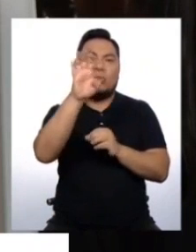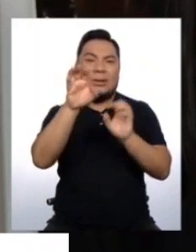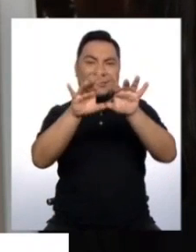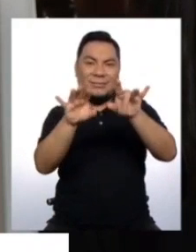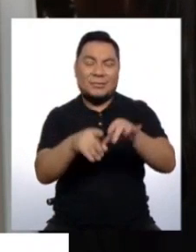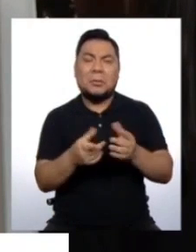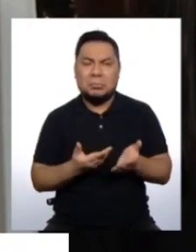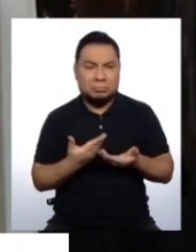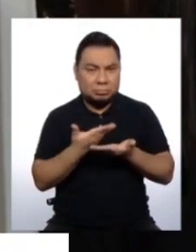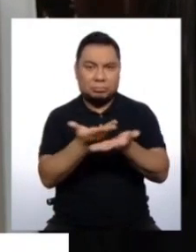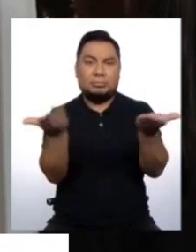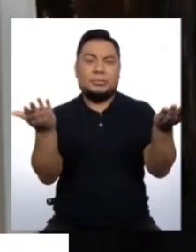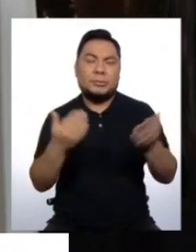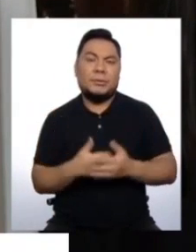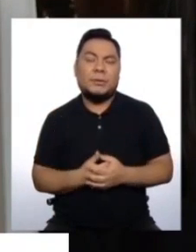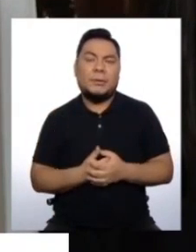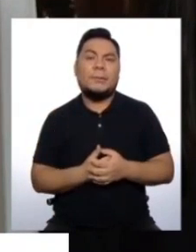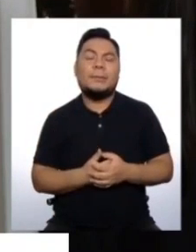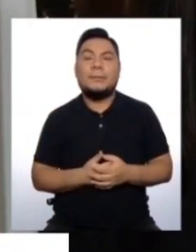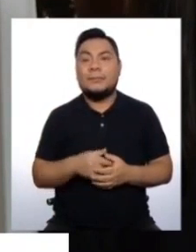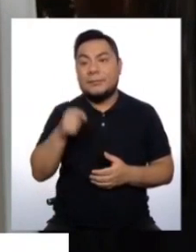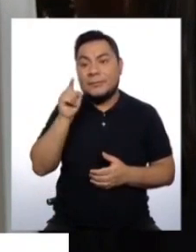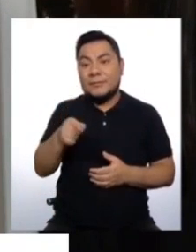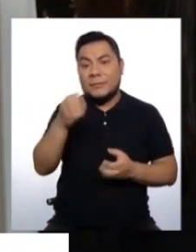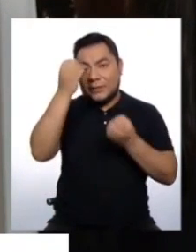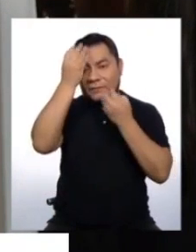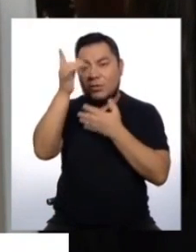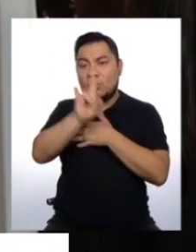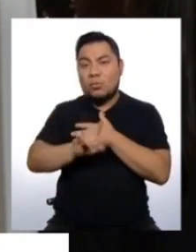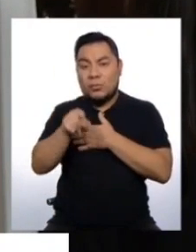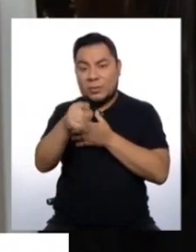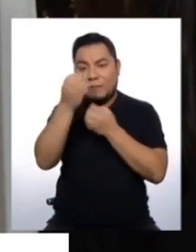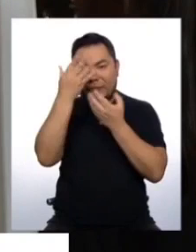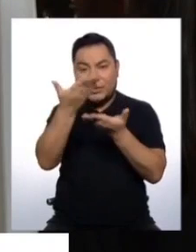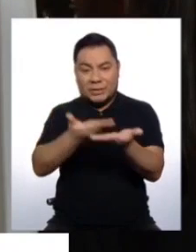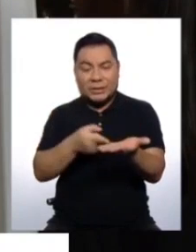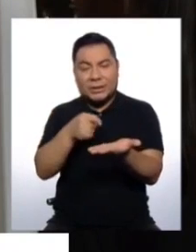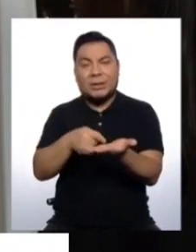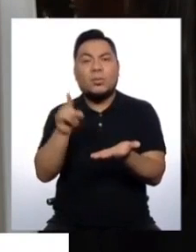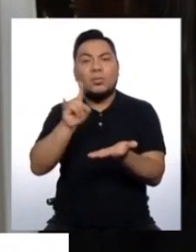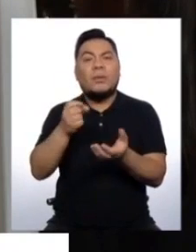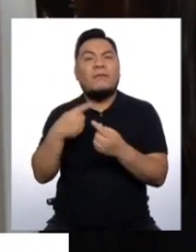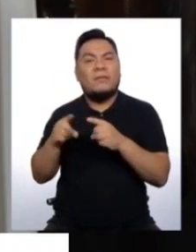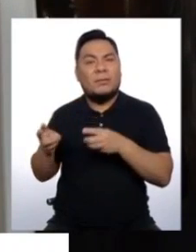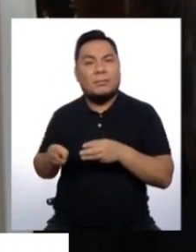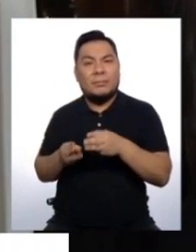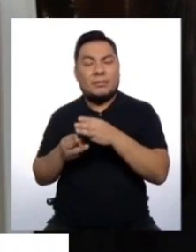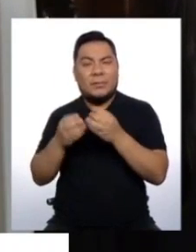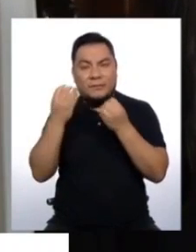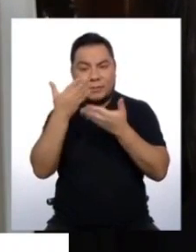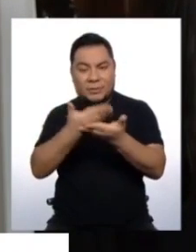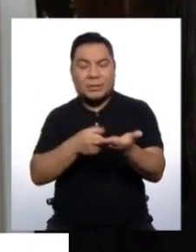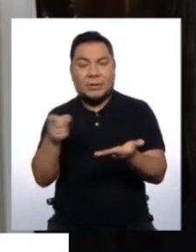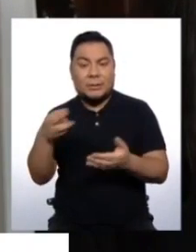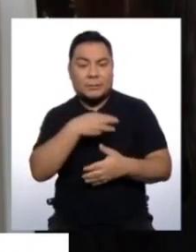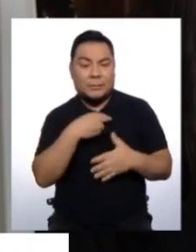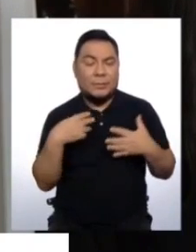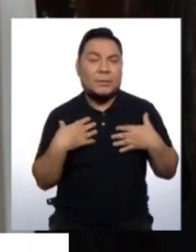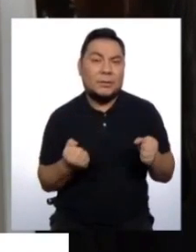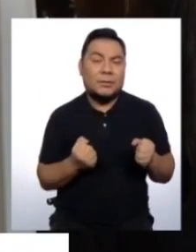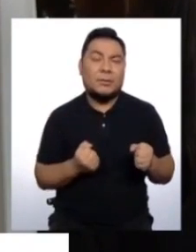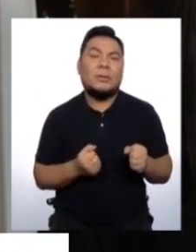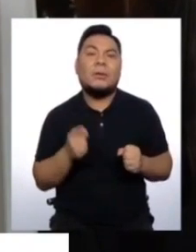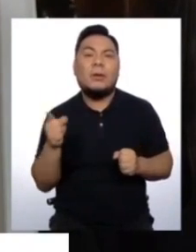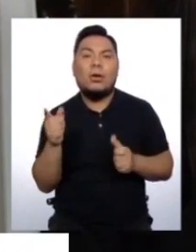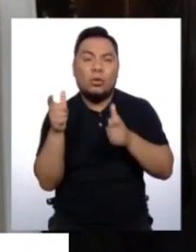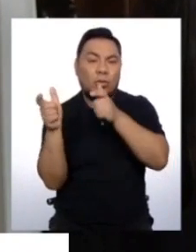ponemos a su disposición. Con estos datos y utilizando determinadas metodologías, tanto el Ministerio de Salud, el Centro de